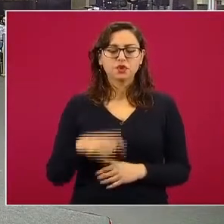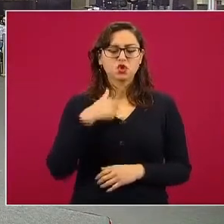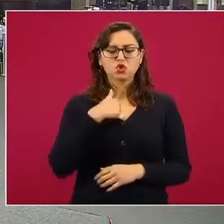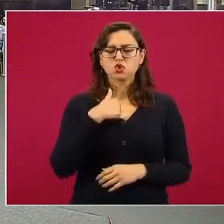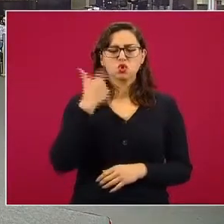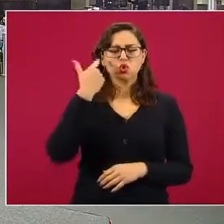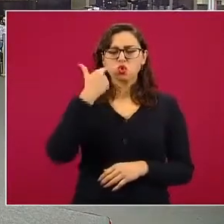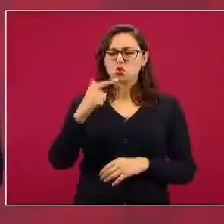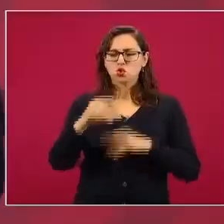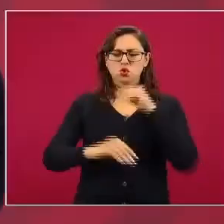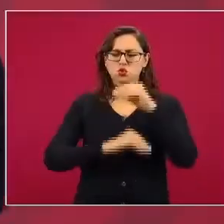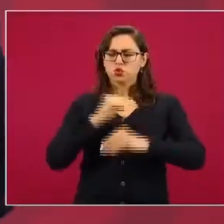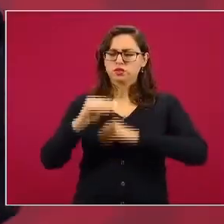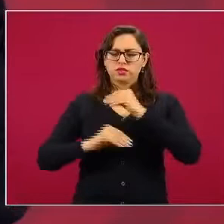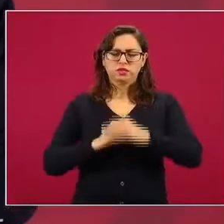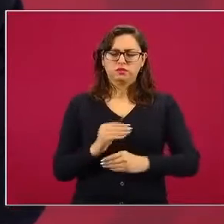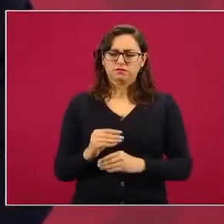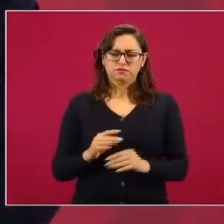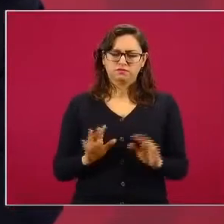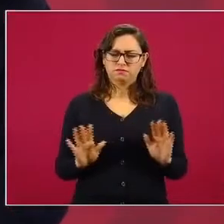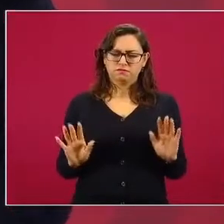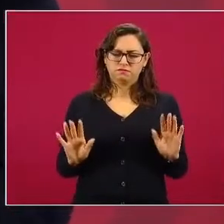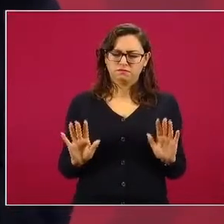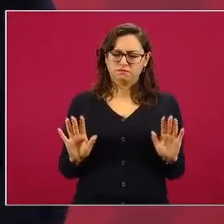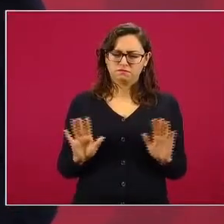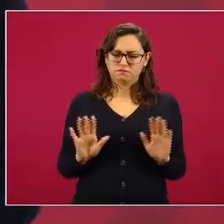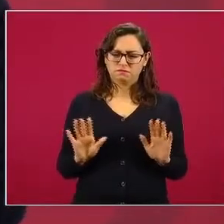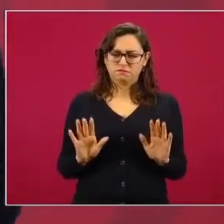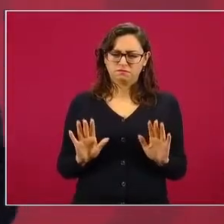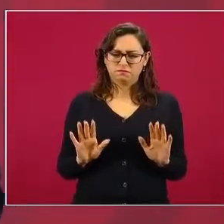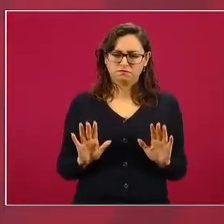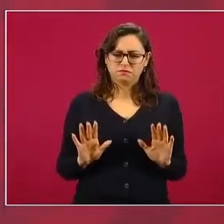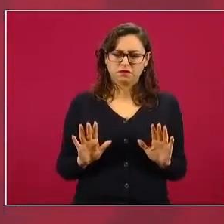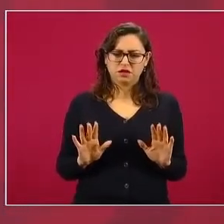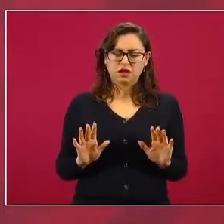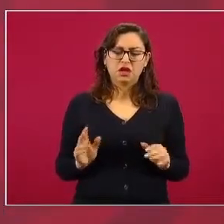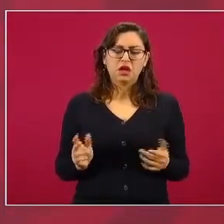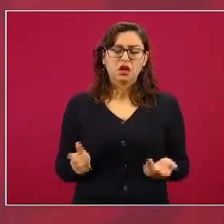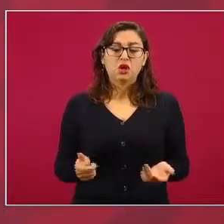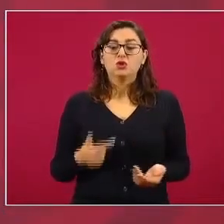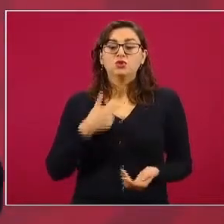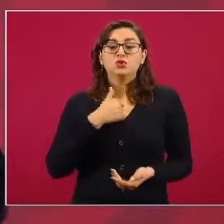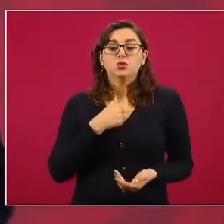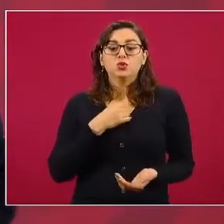decir que no se nos quita nada